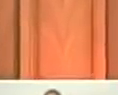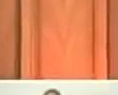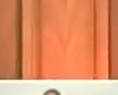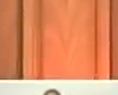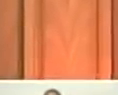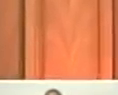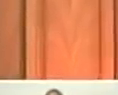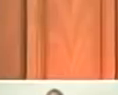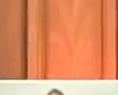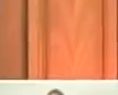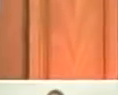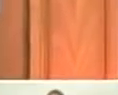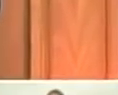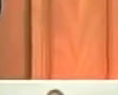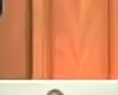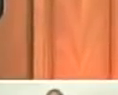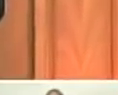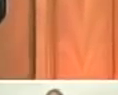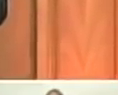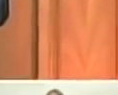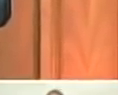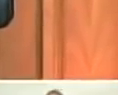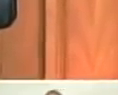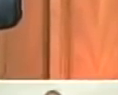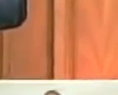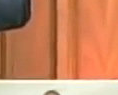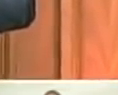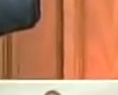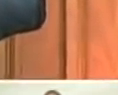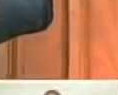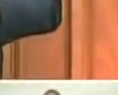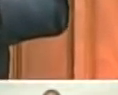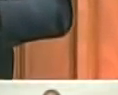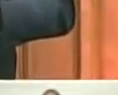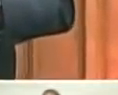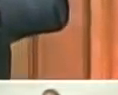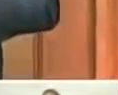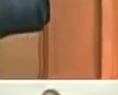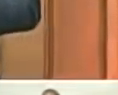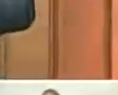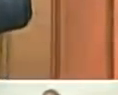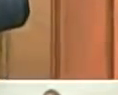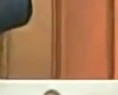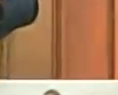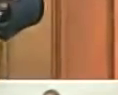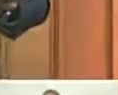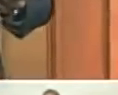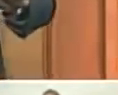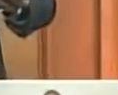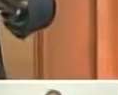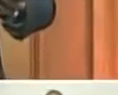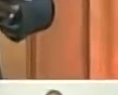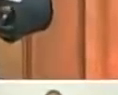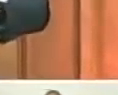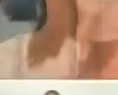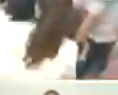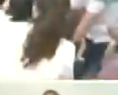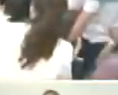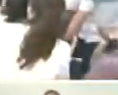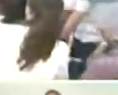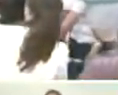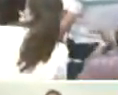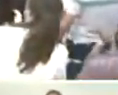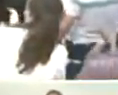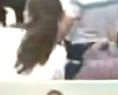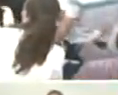con nosotros y que siempre estará en los momentos históricos. 12 de abril, 20 años, y